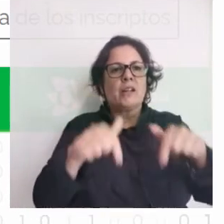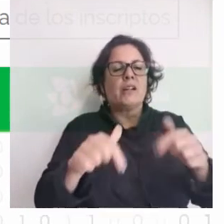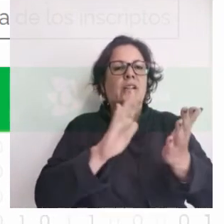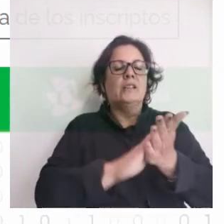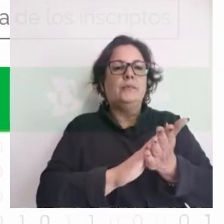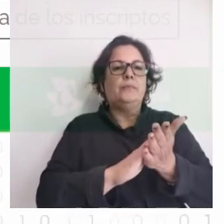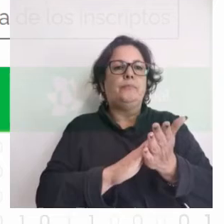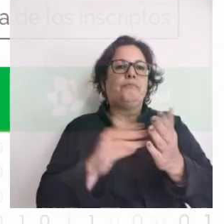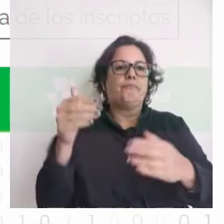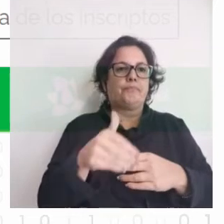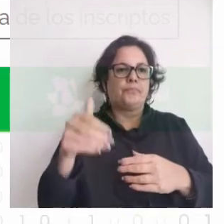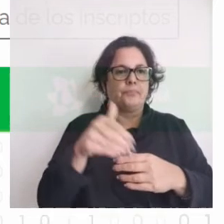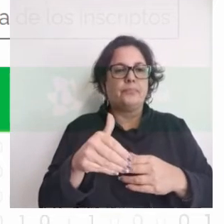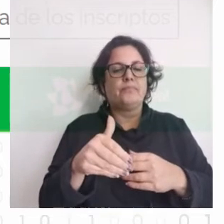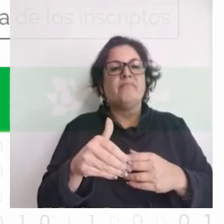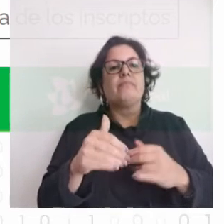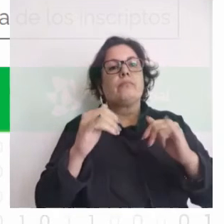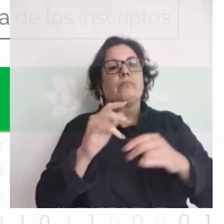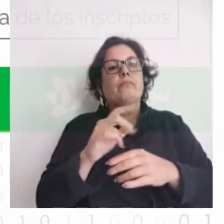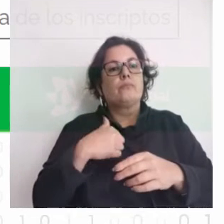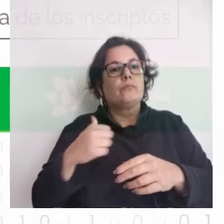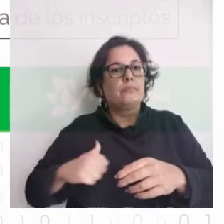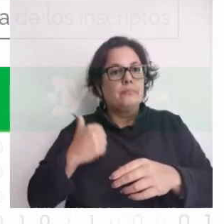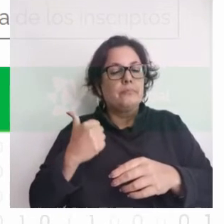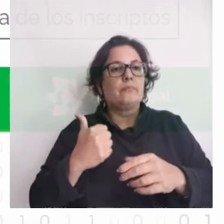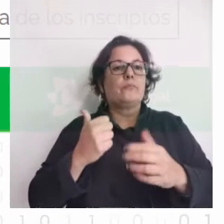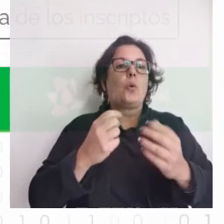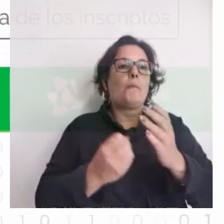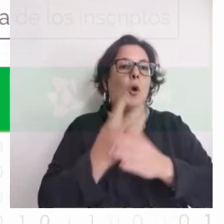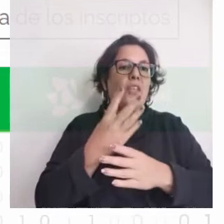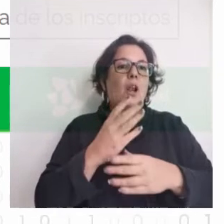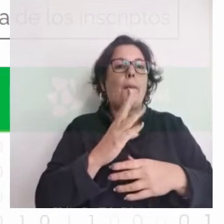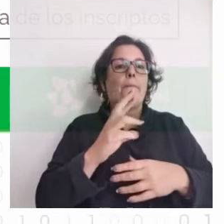la asistencia. Dado que usamos un modelo Probit, no se puede